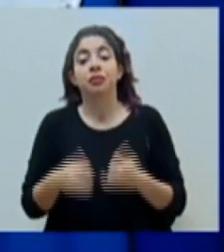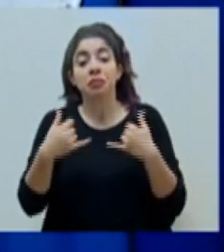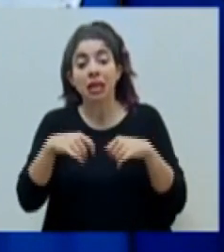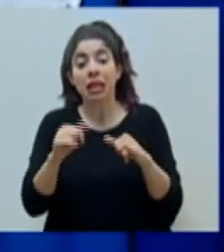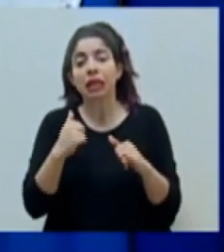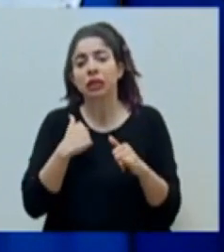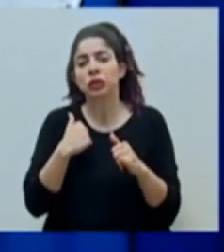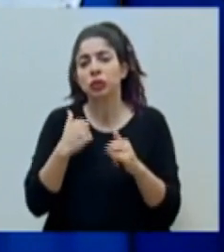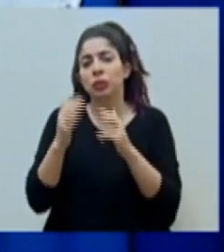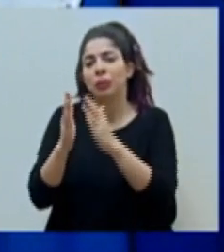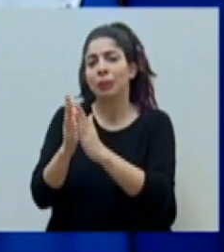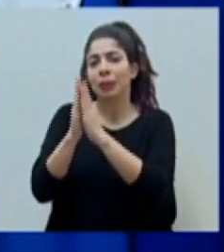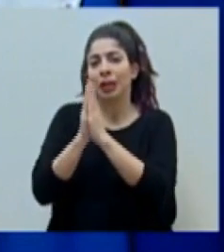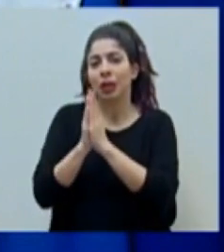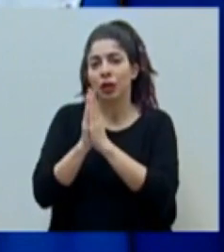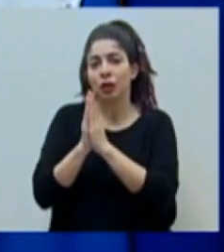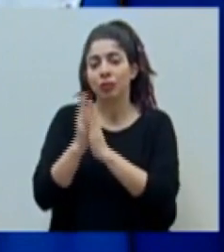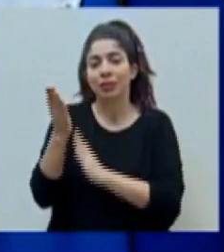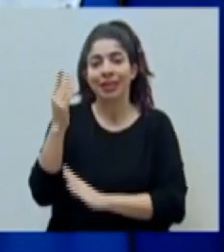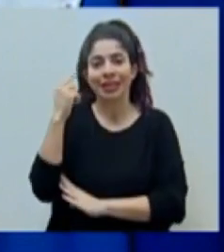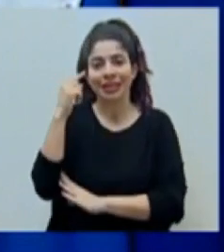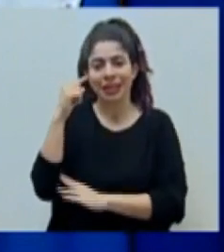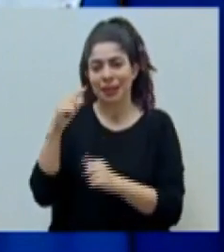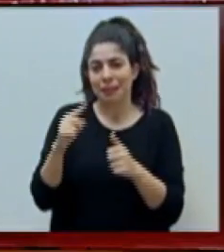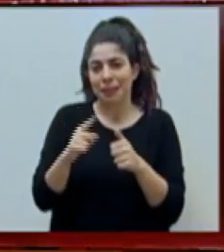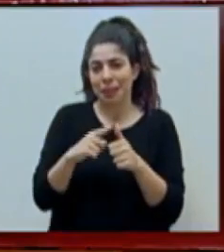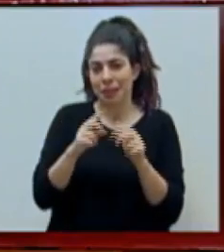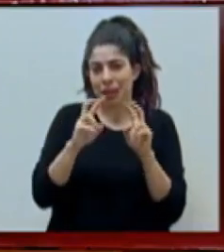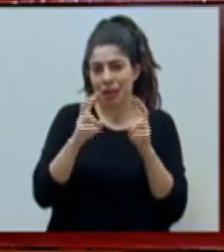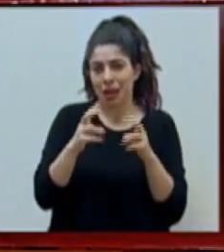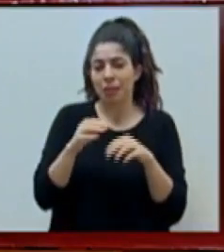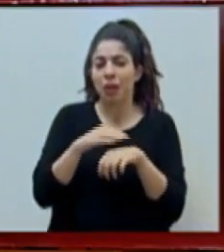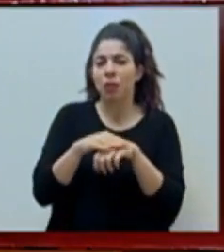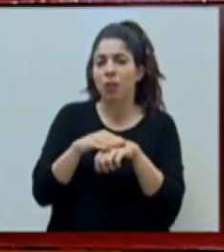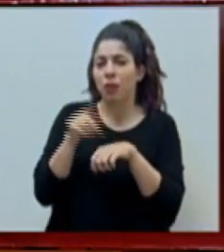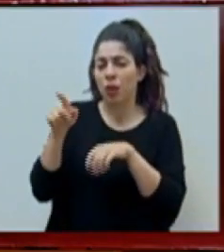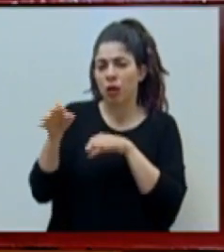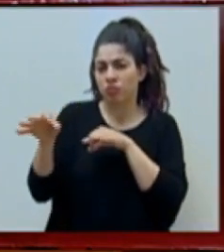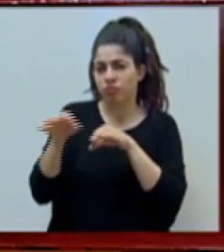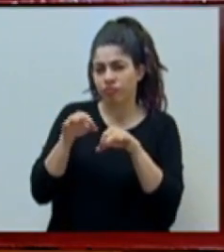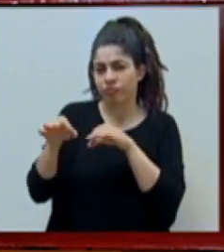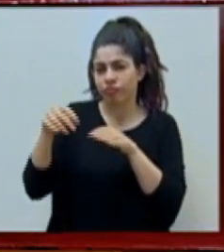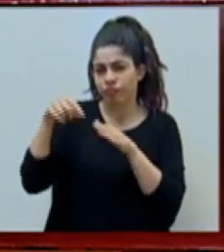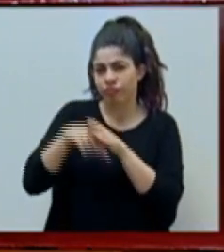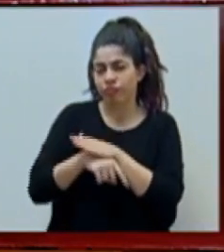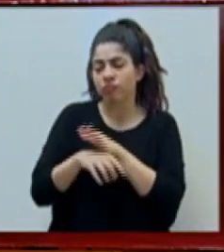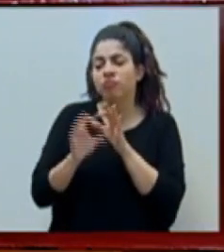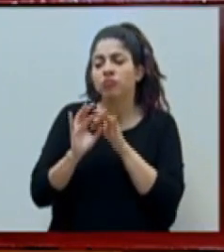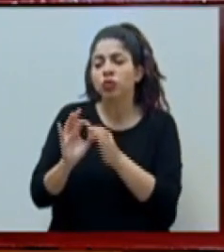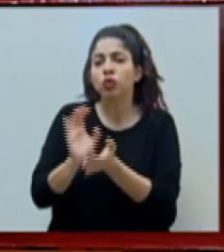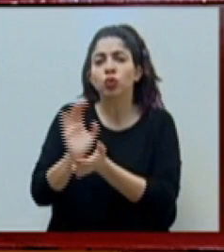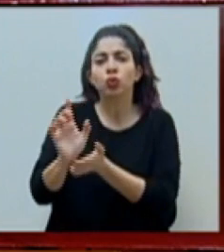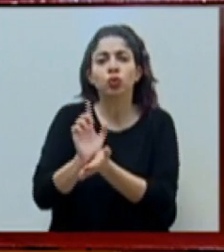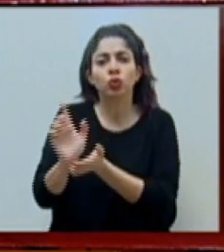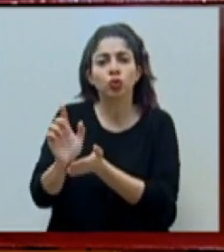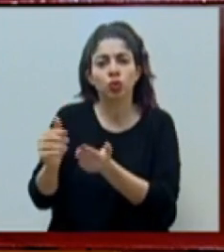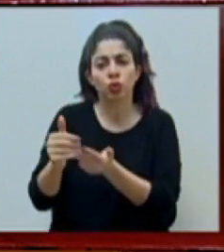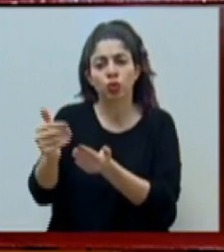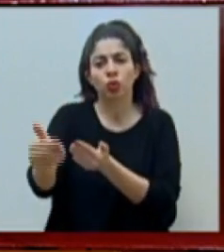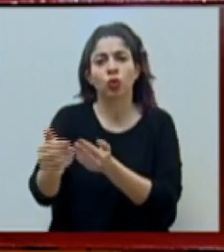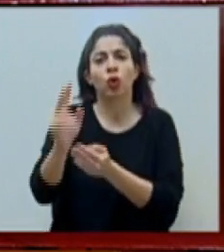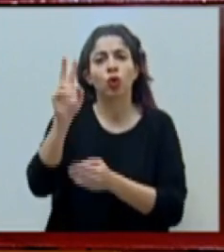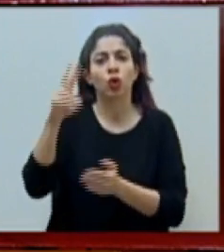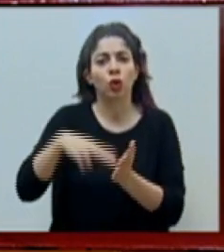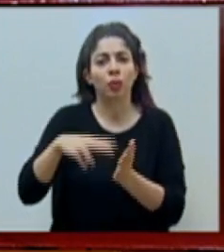le pediría a doña Giselle, sobre el primer punto, que pueda profundizar en lo que será el curso lectivo